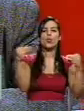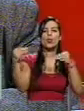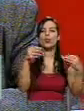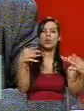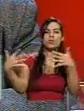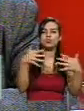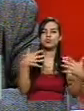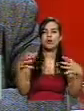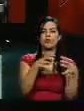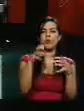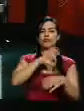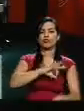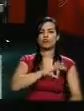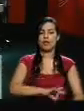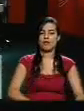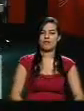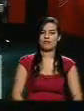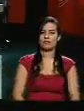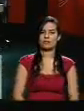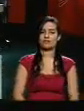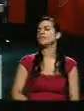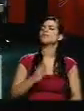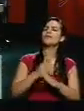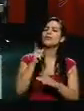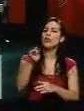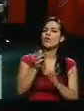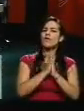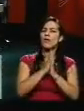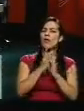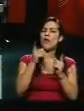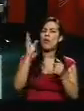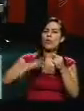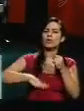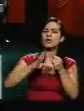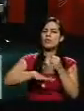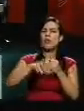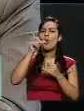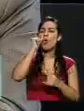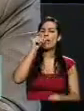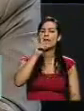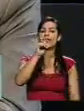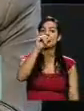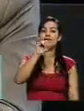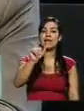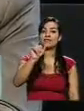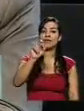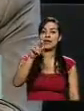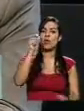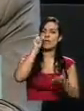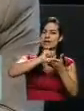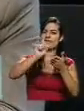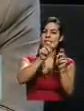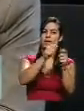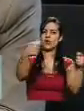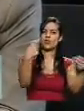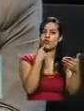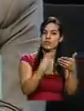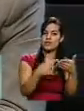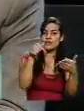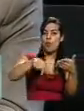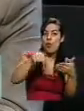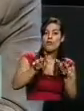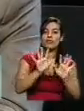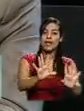quisiera que terminara con una reflexión sobre lo que dice Díaz Rangel. Díaz Rangel ha afirmado que hoy, en este